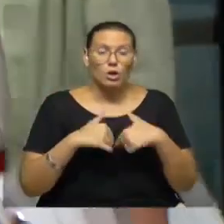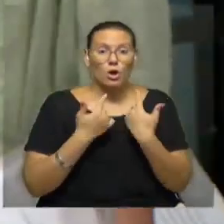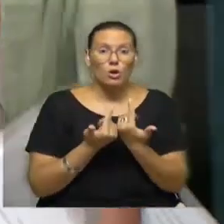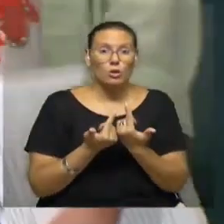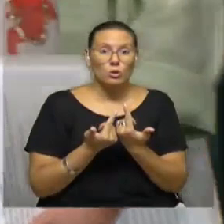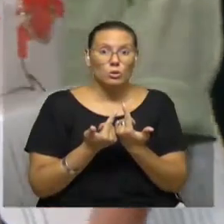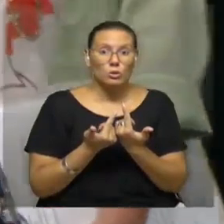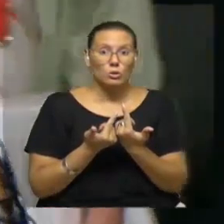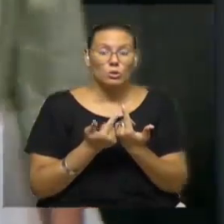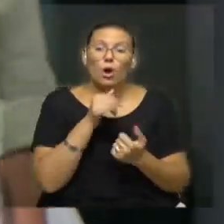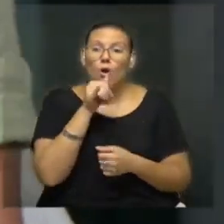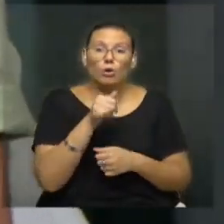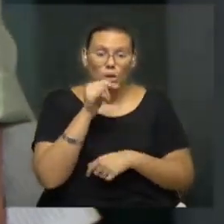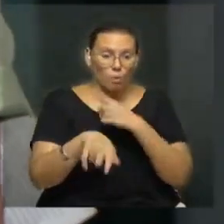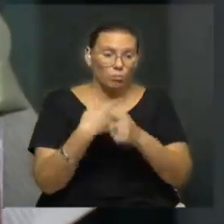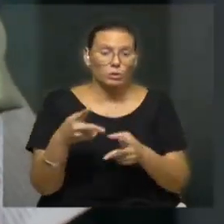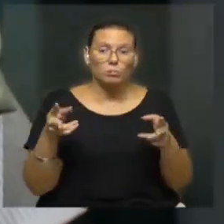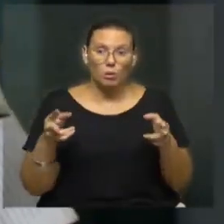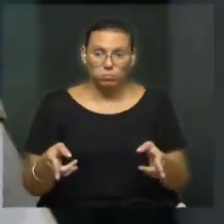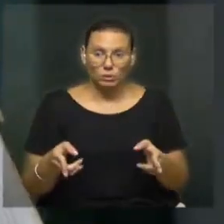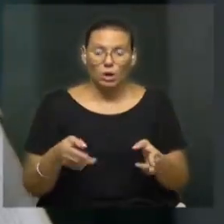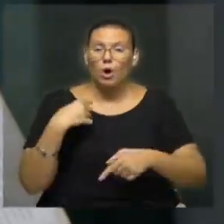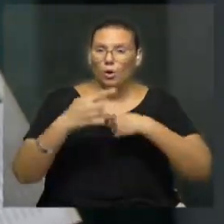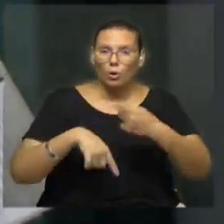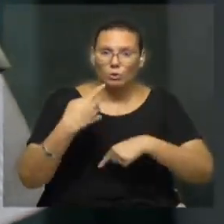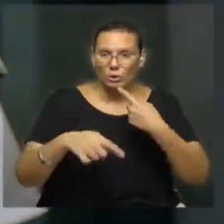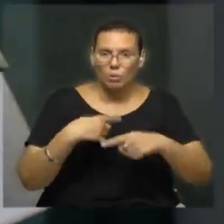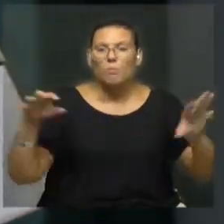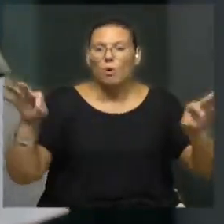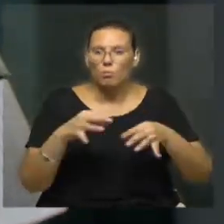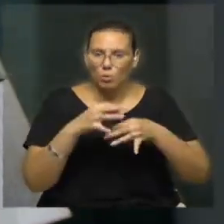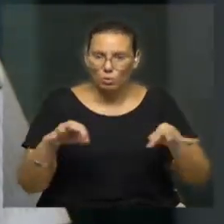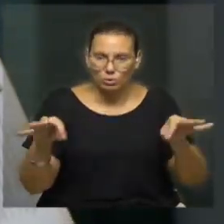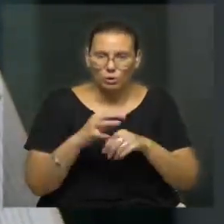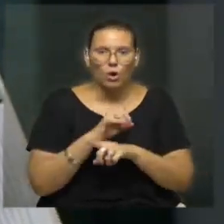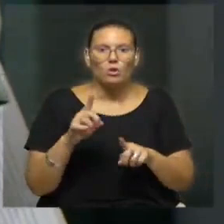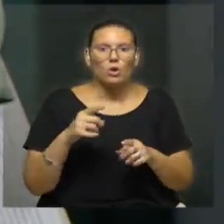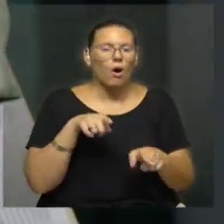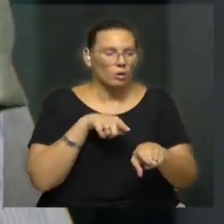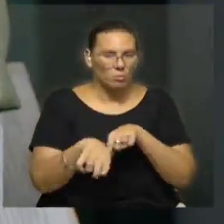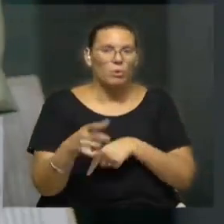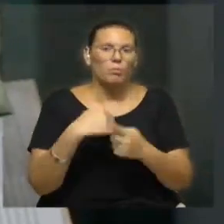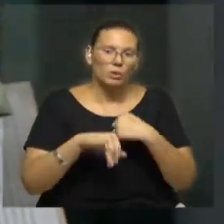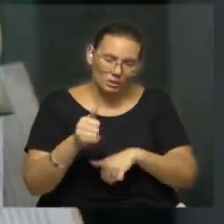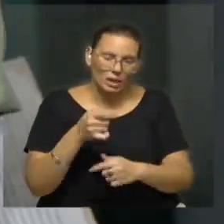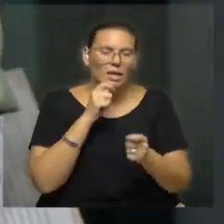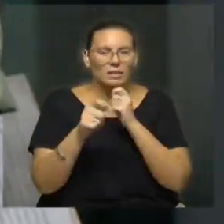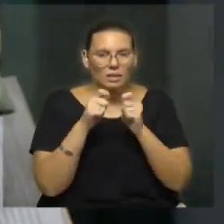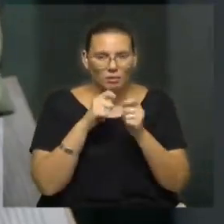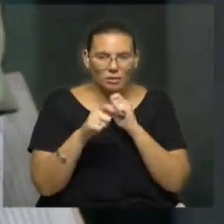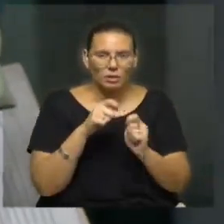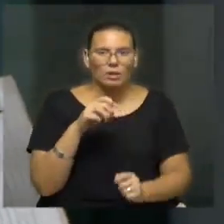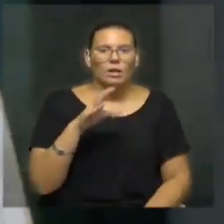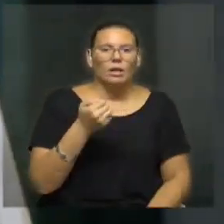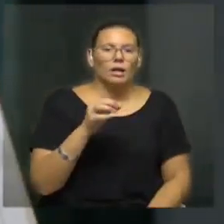queda... Les contamos que en el próximo bloque seguimos con músicos. No va a tocar en vivo, pero sí vamos a estar entrevistando a